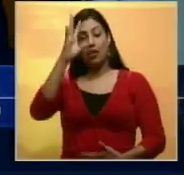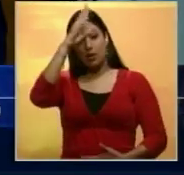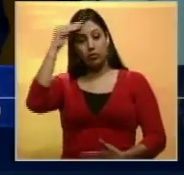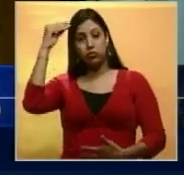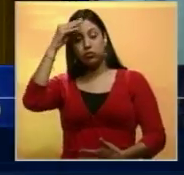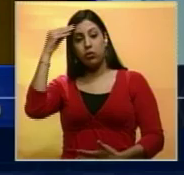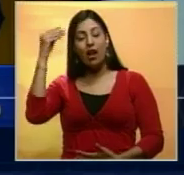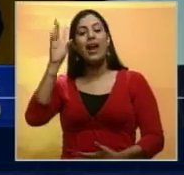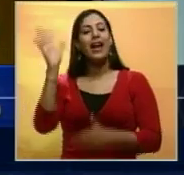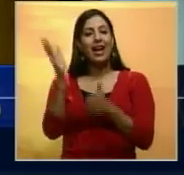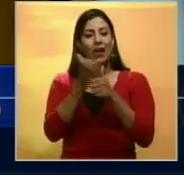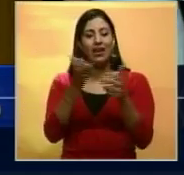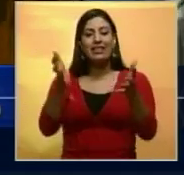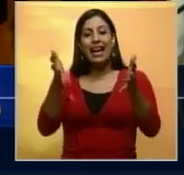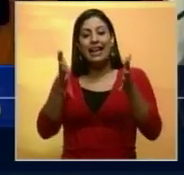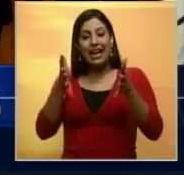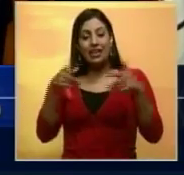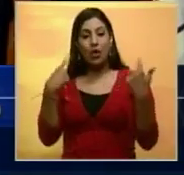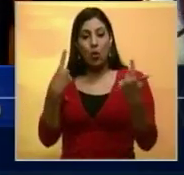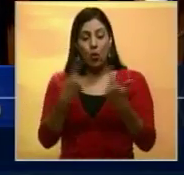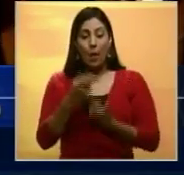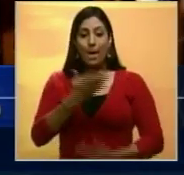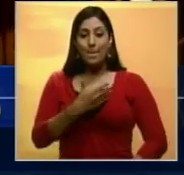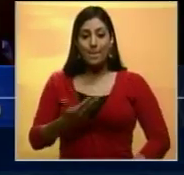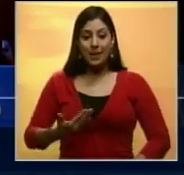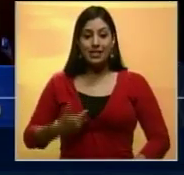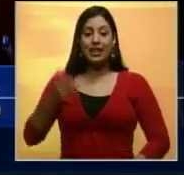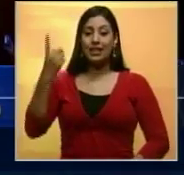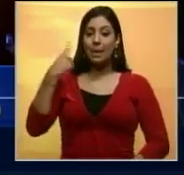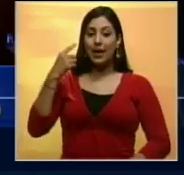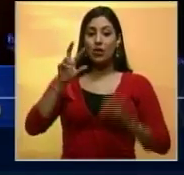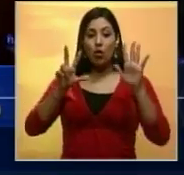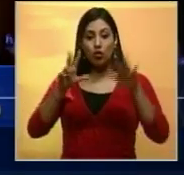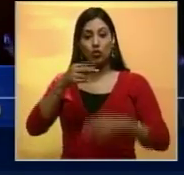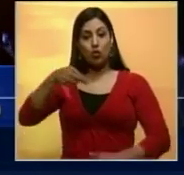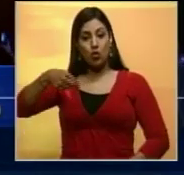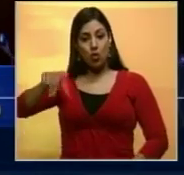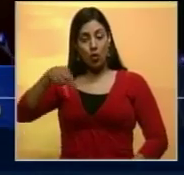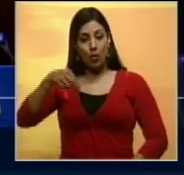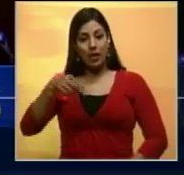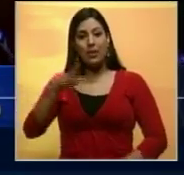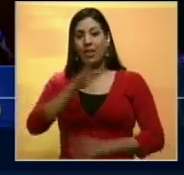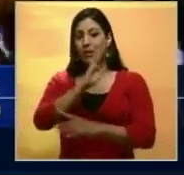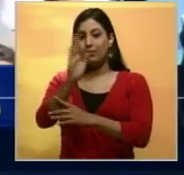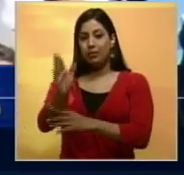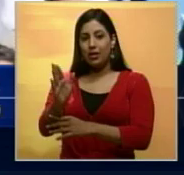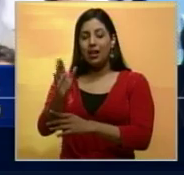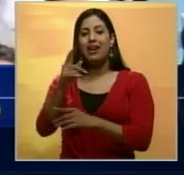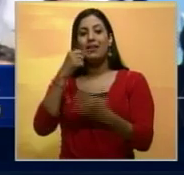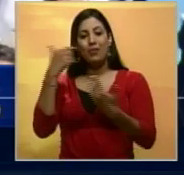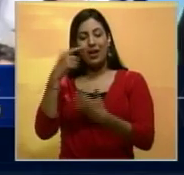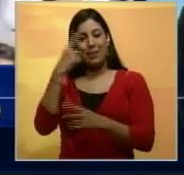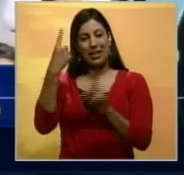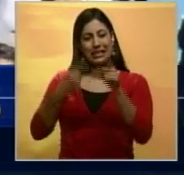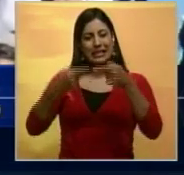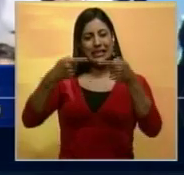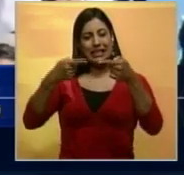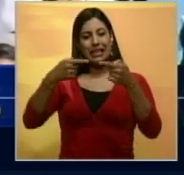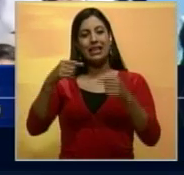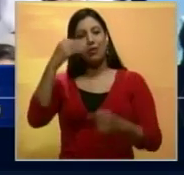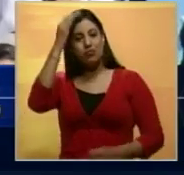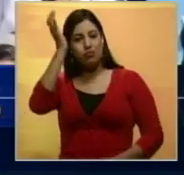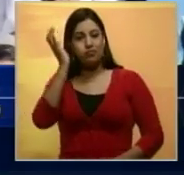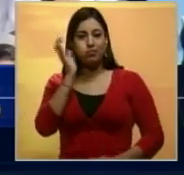Donald Trump consiguió la victoria en los comicios presidenciales del pasado 8 de noviembre, derrotando así a su principal rival, la